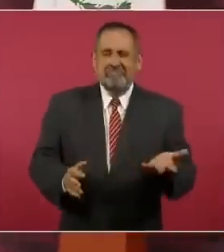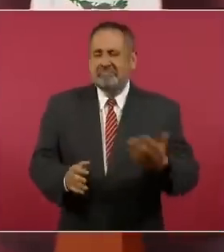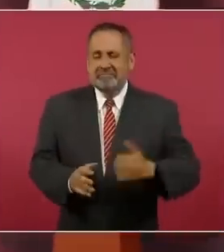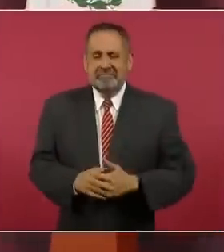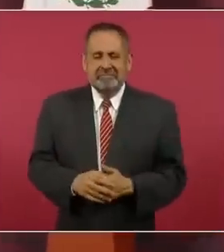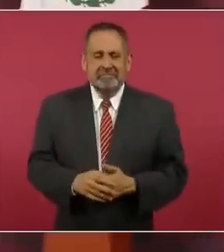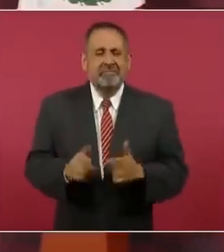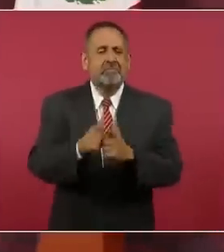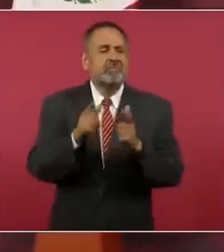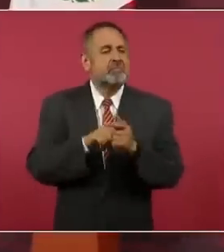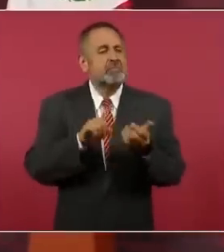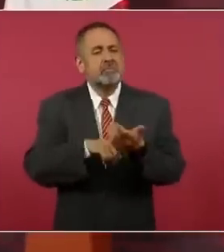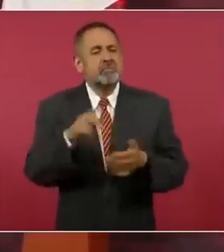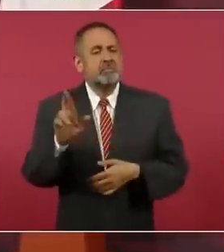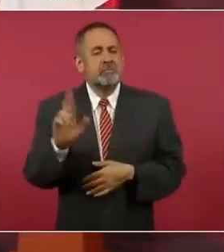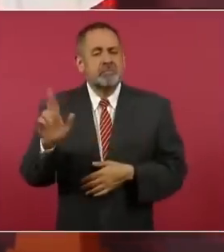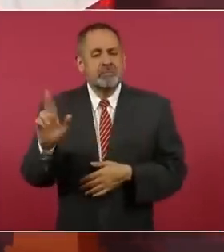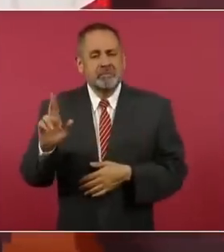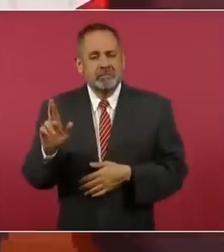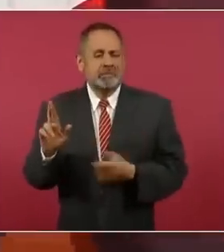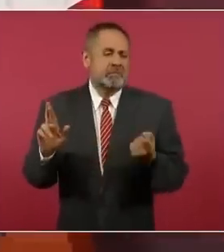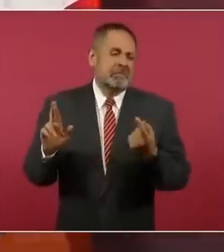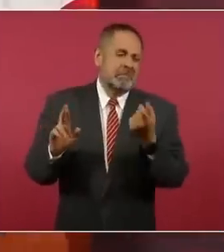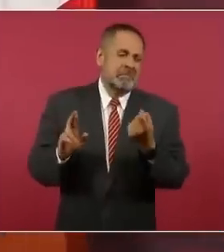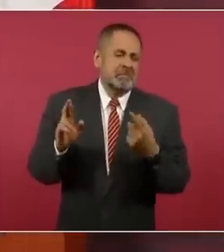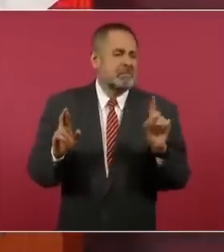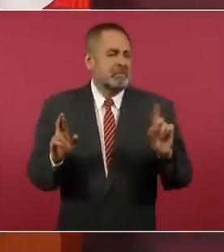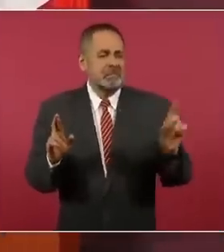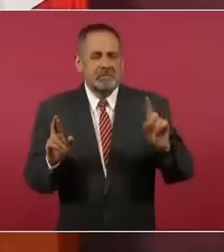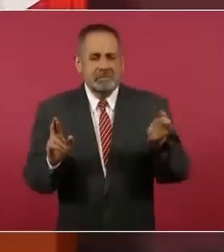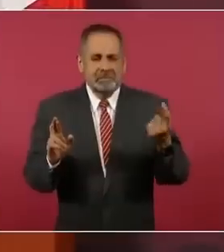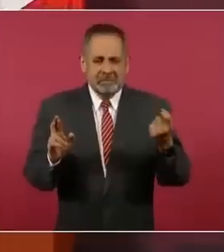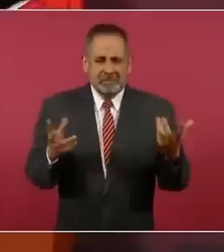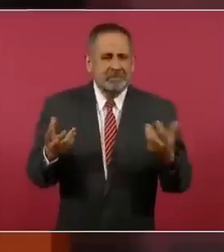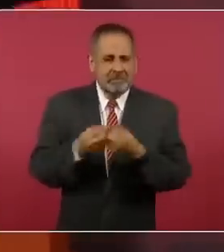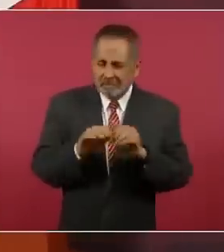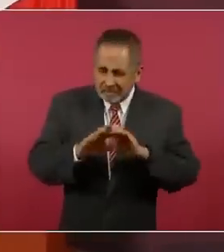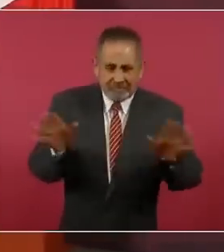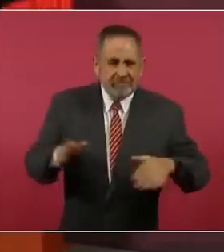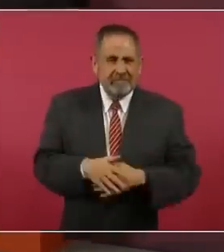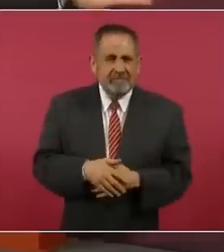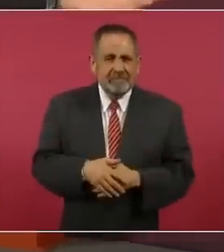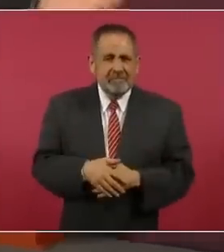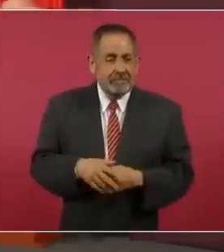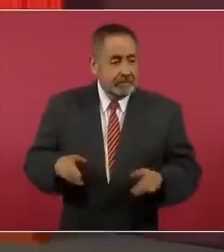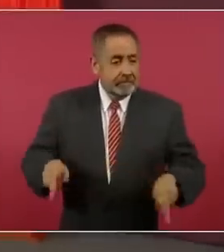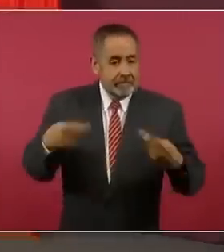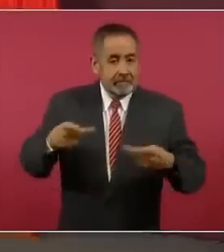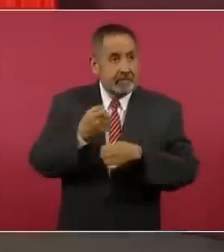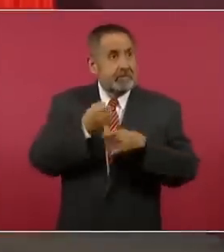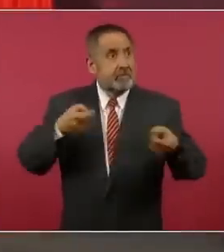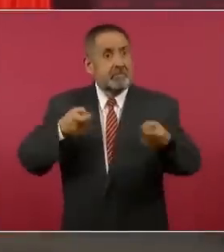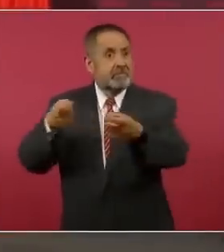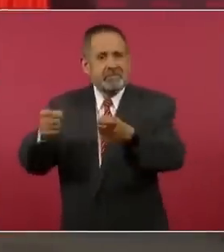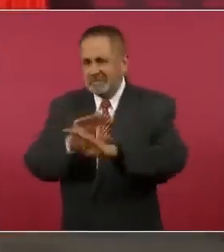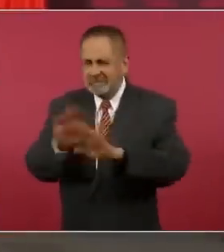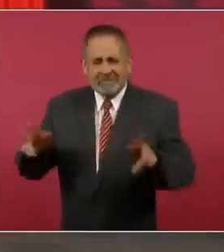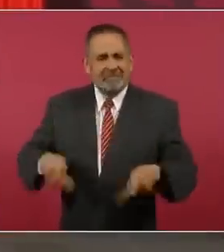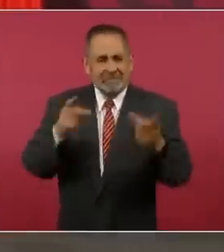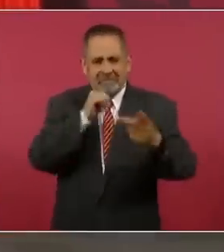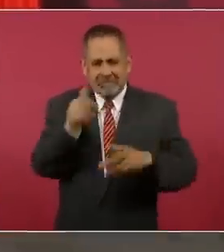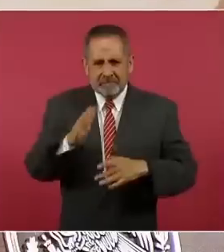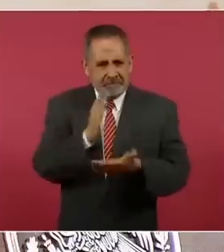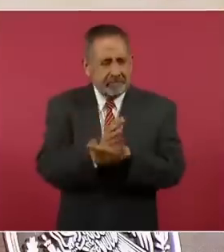del Partido Republicano y algunos también del Partido Demócrata, para que ya no se vendan armas en